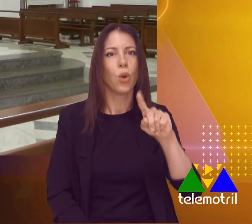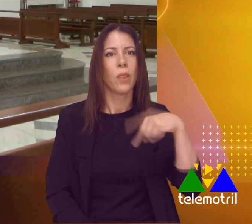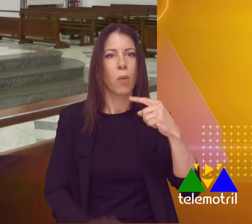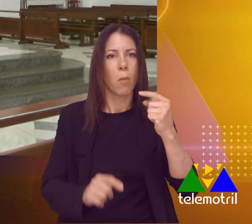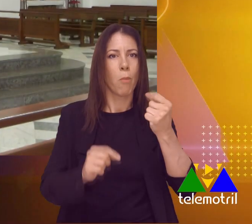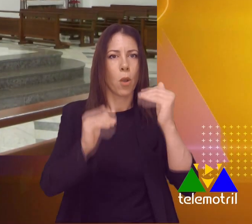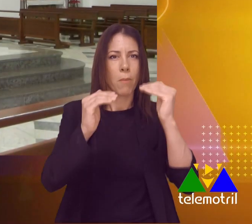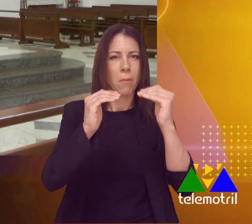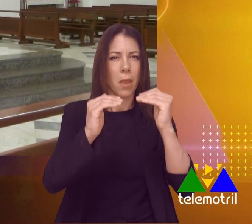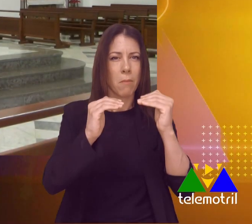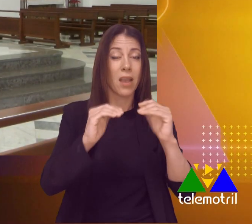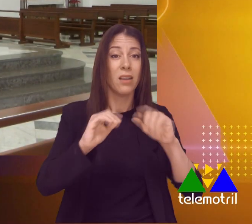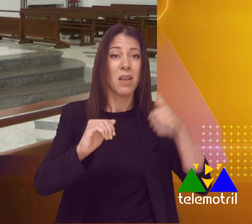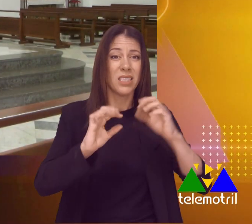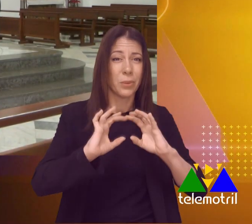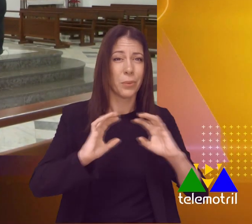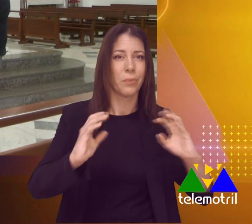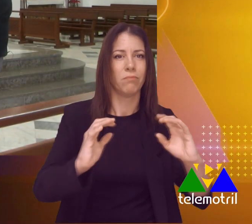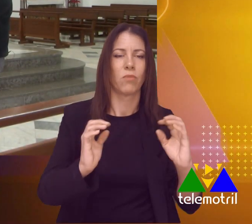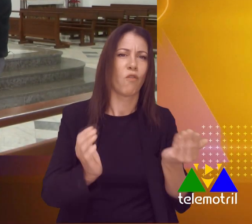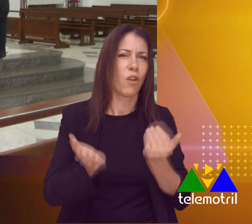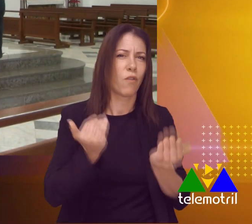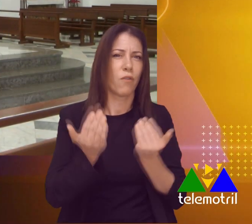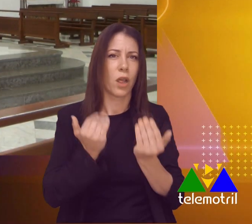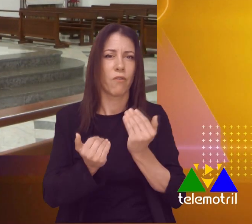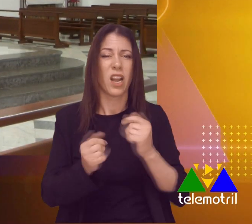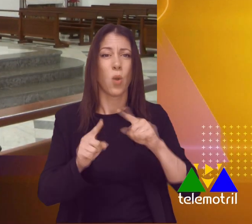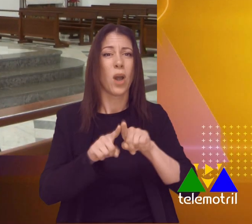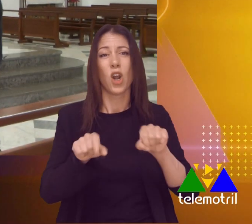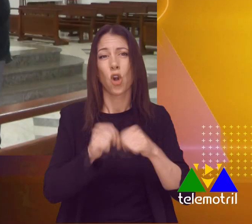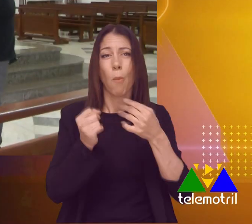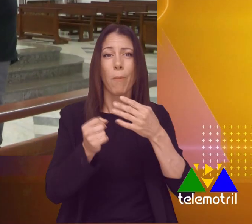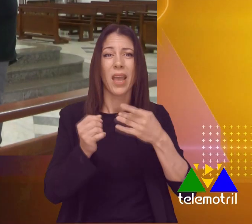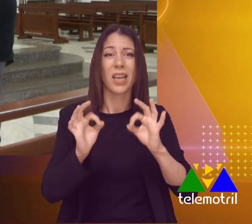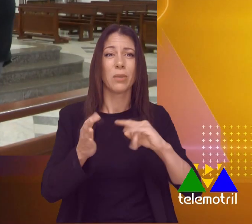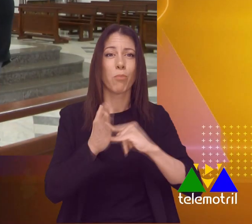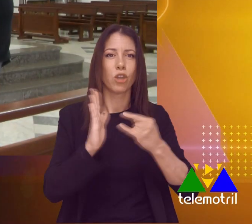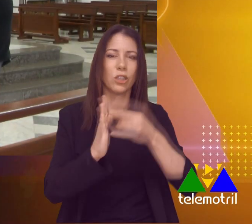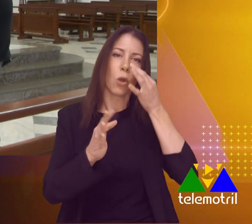y se le ha quitado la rejería, rompiendo el proyecto original de Ambrosio de Vico.